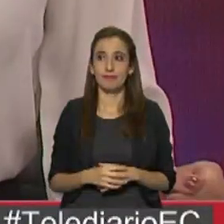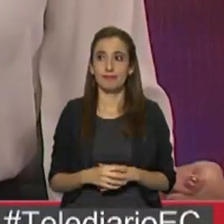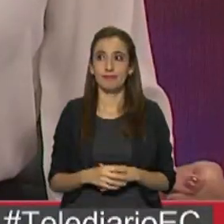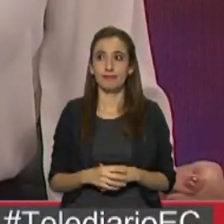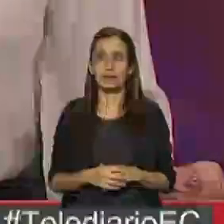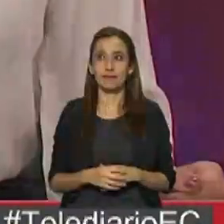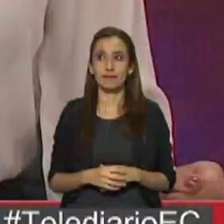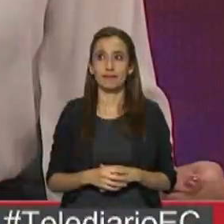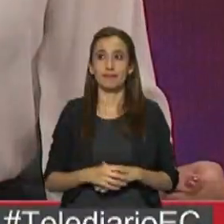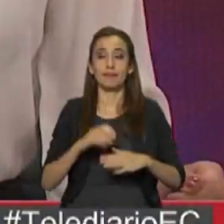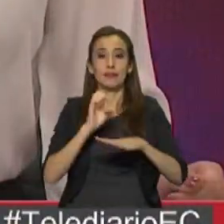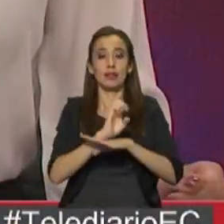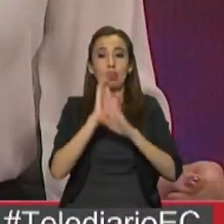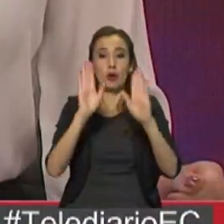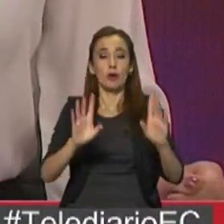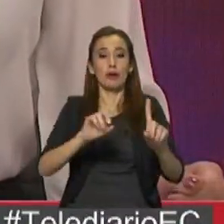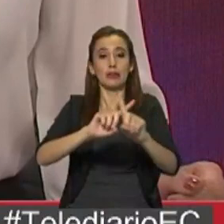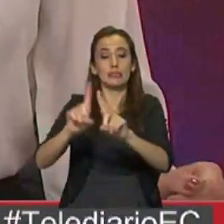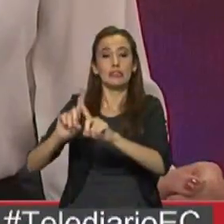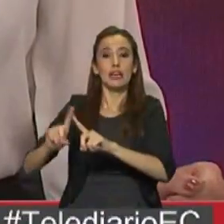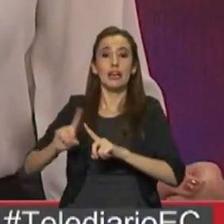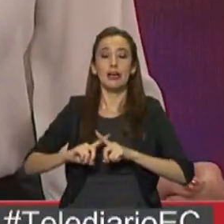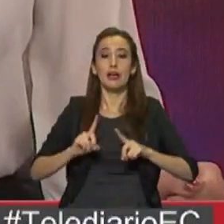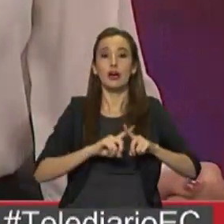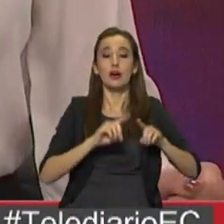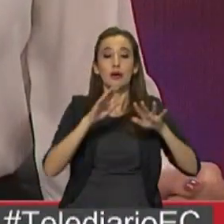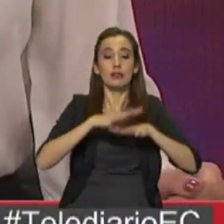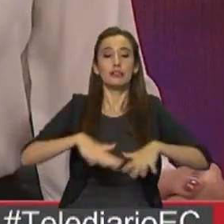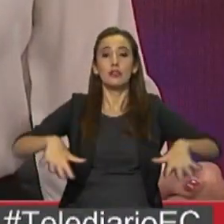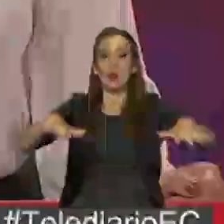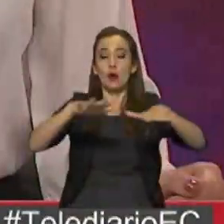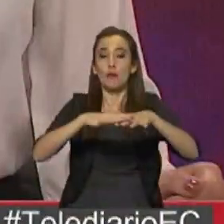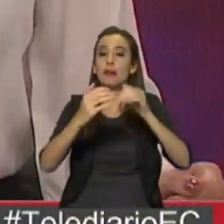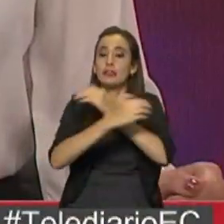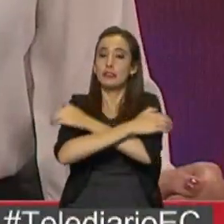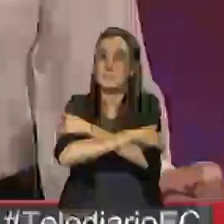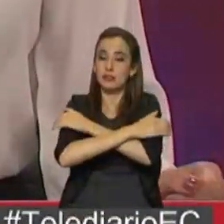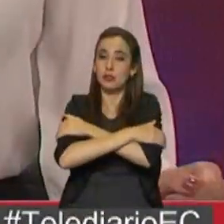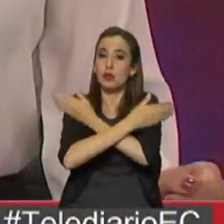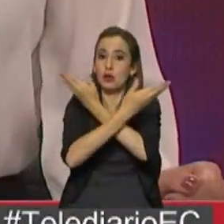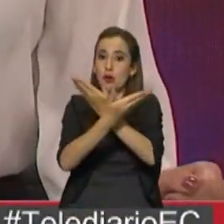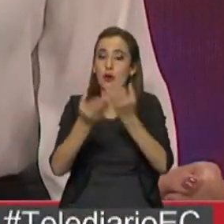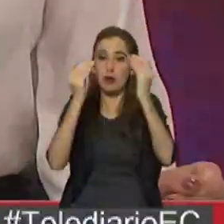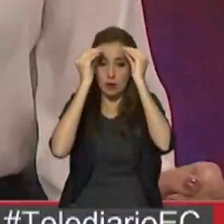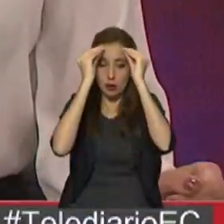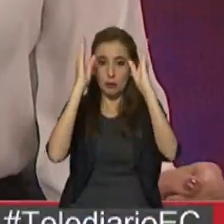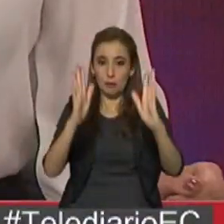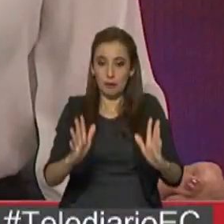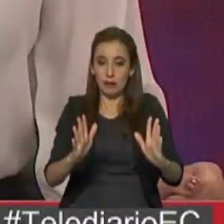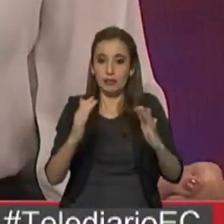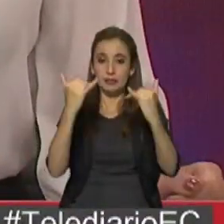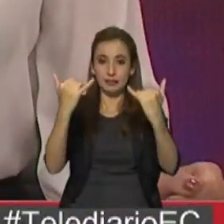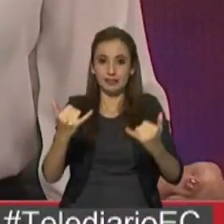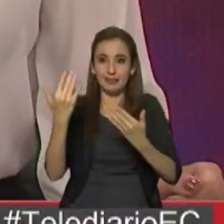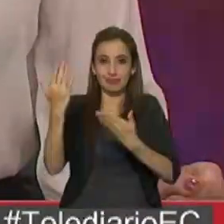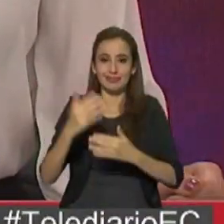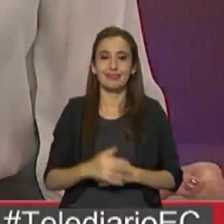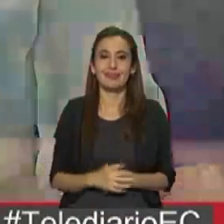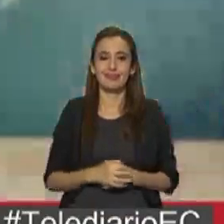y los ecuatorianos de distintas provincias a través de nuestras redes sociales nos hicieron llegar algunos saludos para los maestros de nuestro